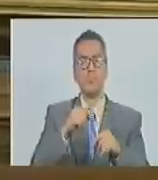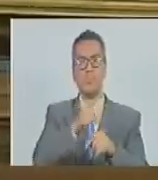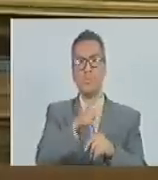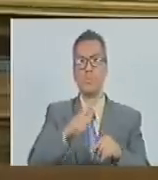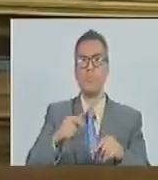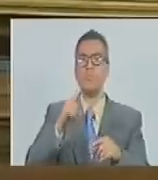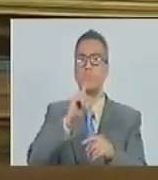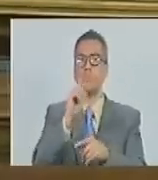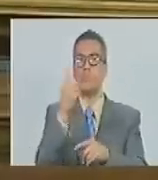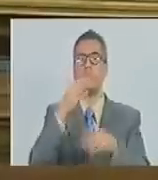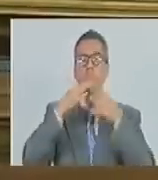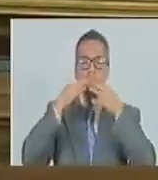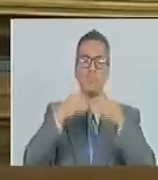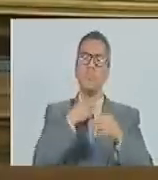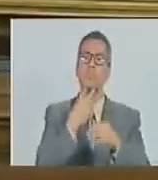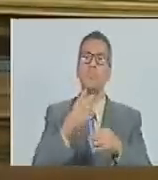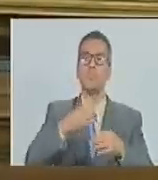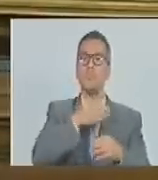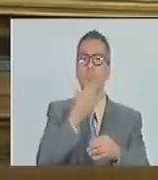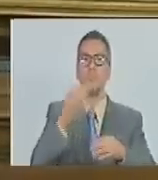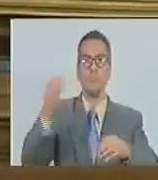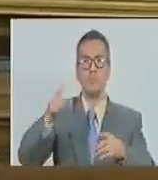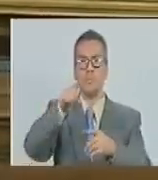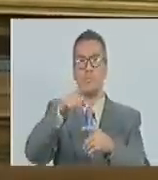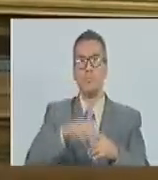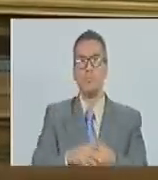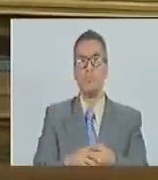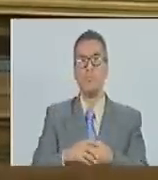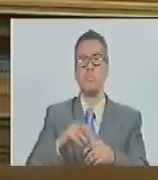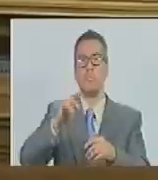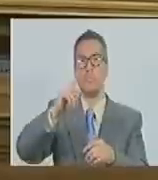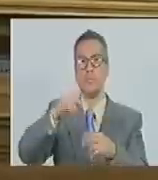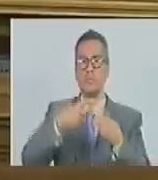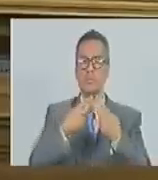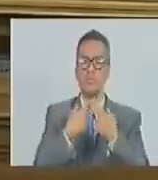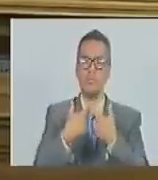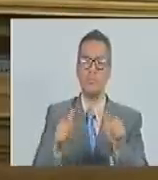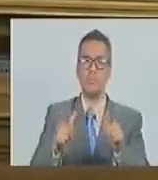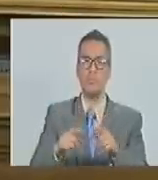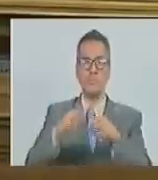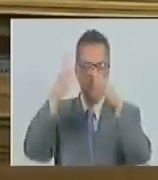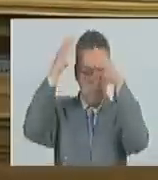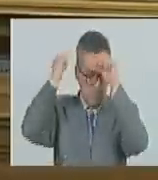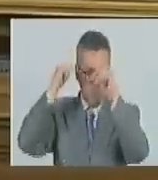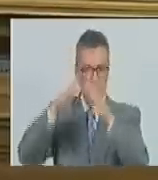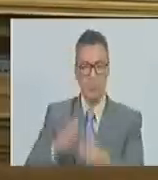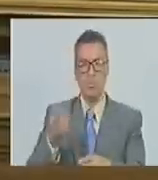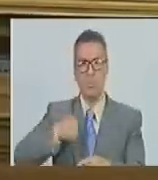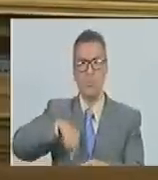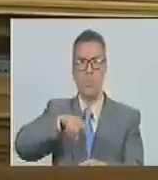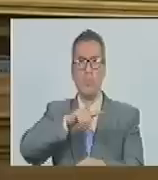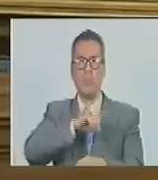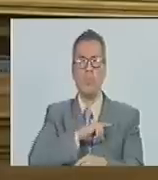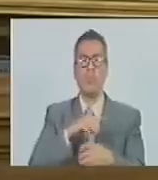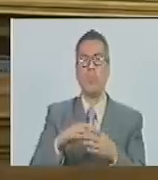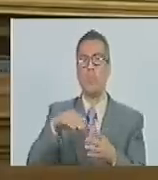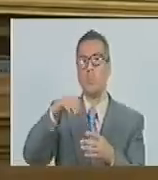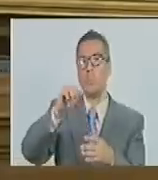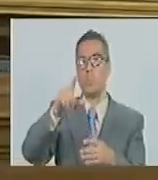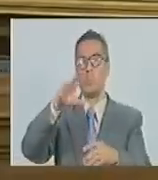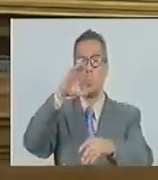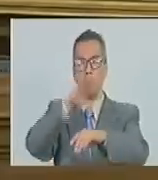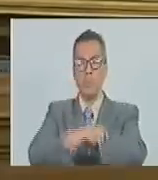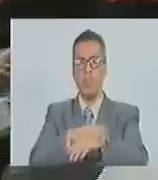todos, como una sola garganta, gritar a los cuatro vientos: ¡Free Alex Saab! ¡Libertad para nuestro diplomático